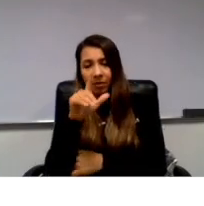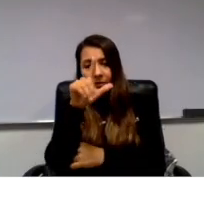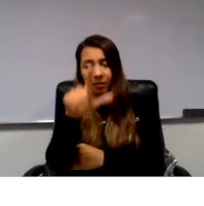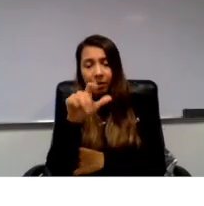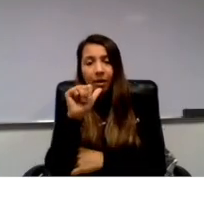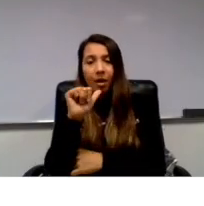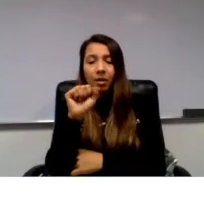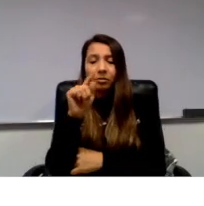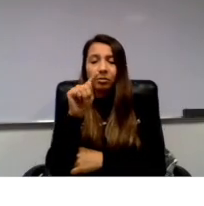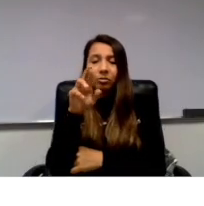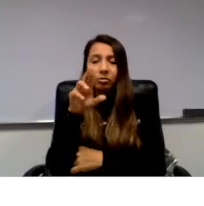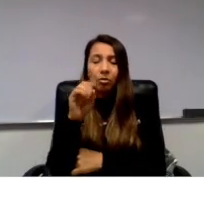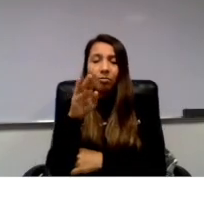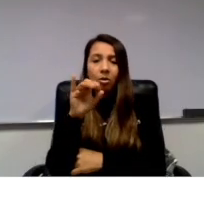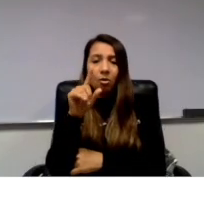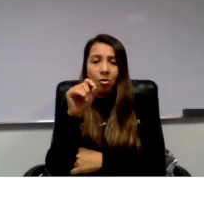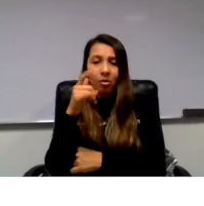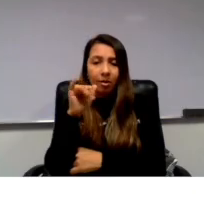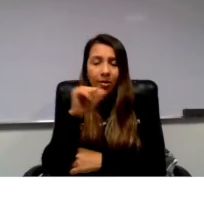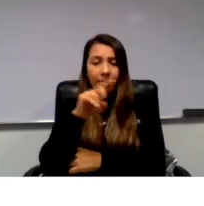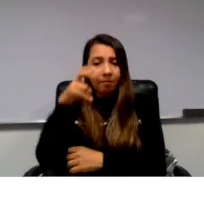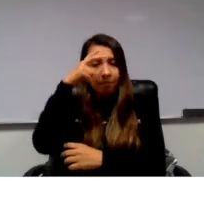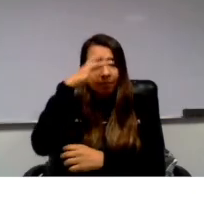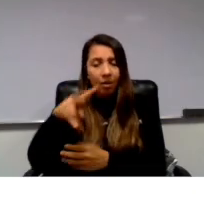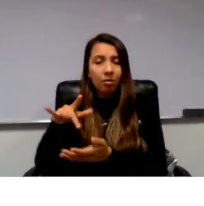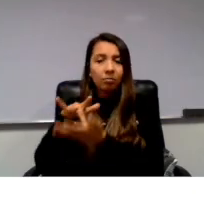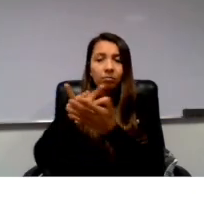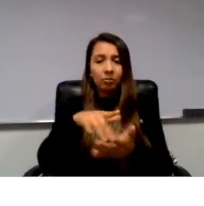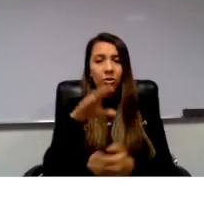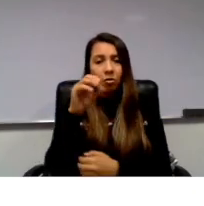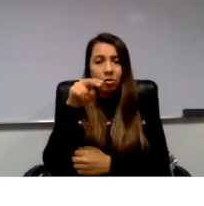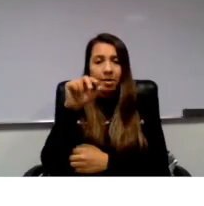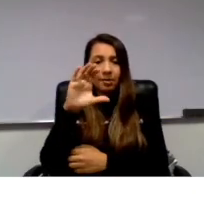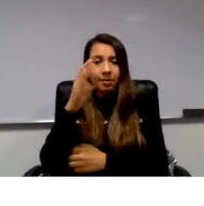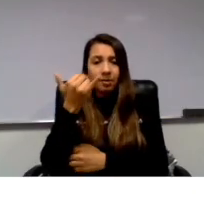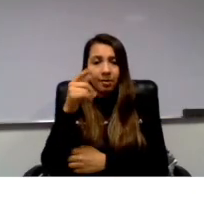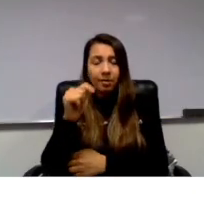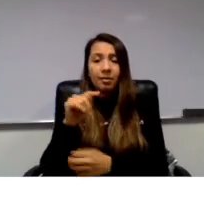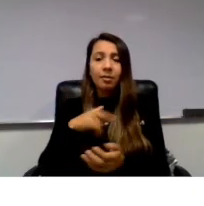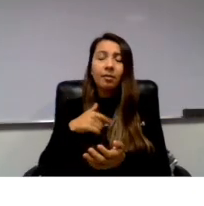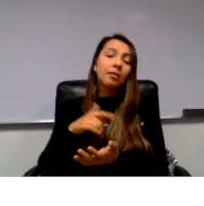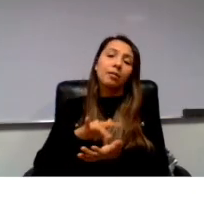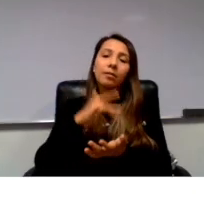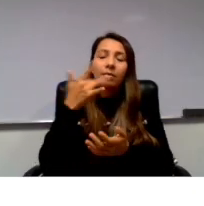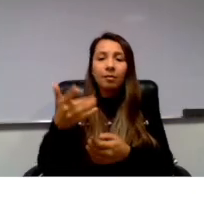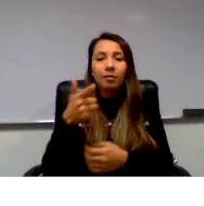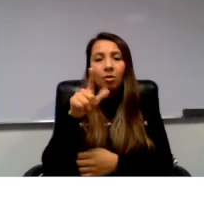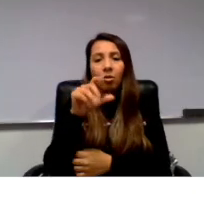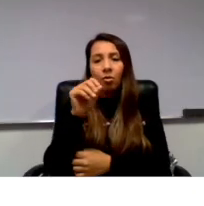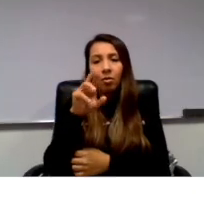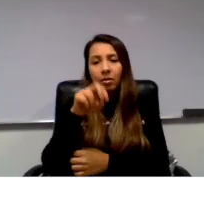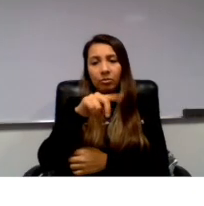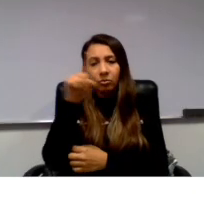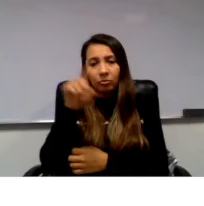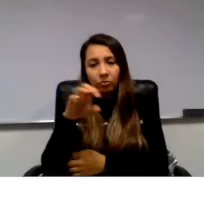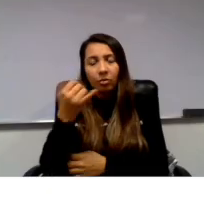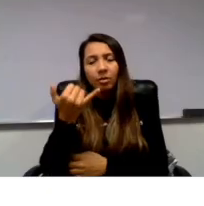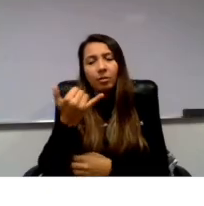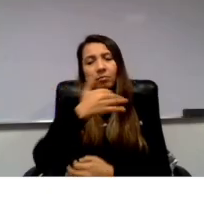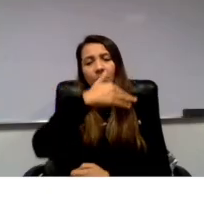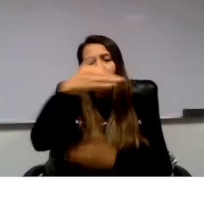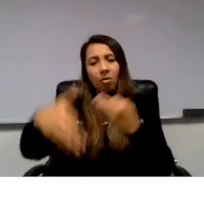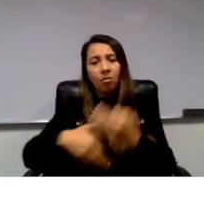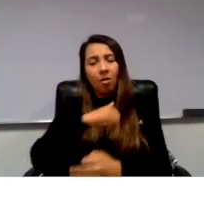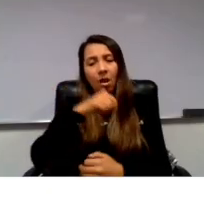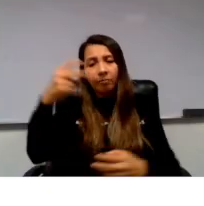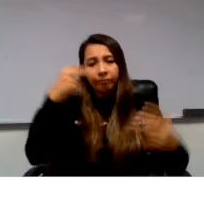318697 Astrobiología de México, financiado por CONACYT. Agradezco también a Lorenzo por acompañarme en la transmisión y a todas las personas que